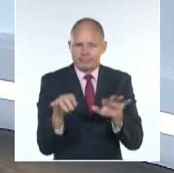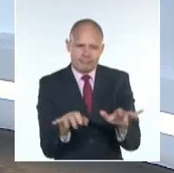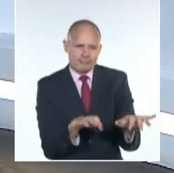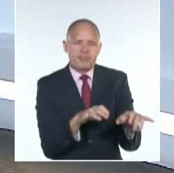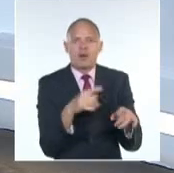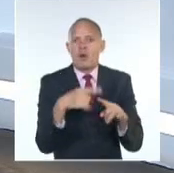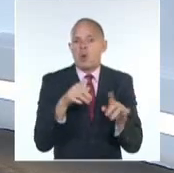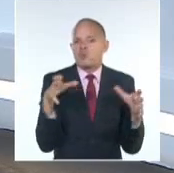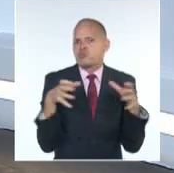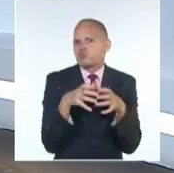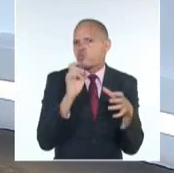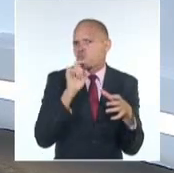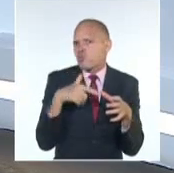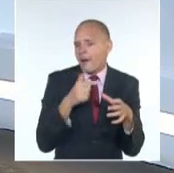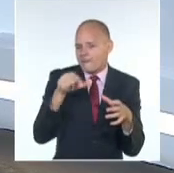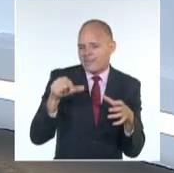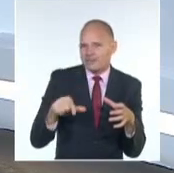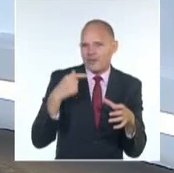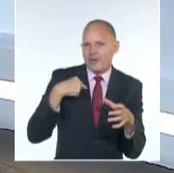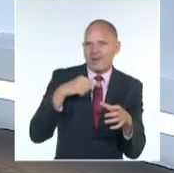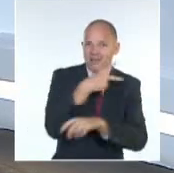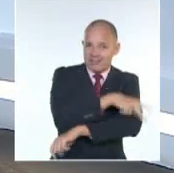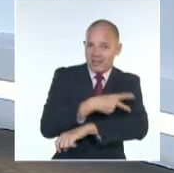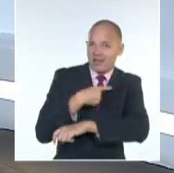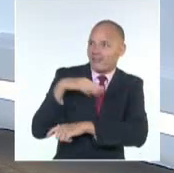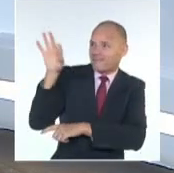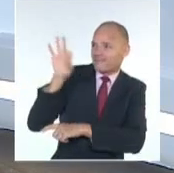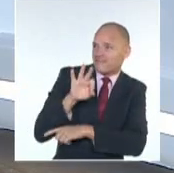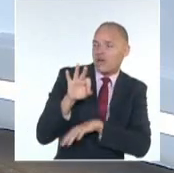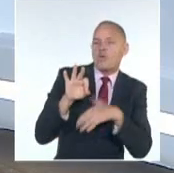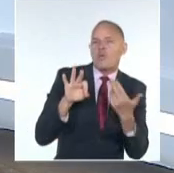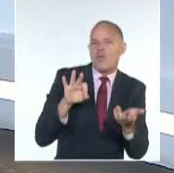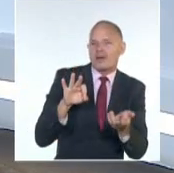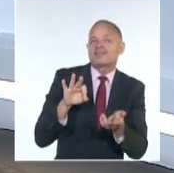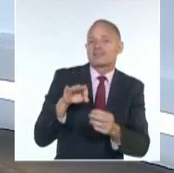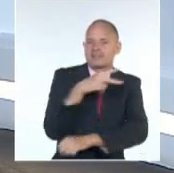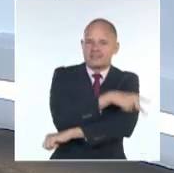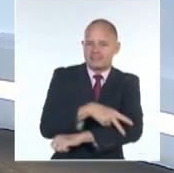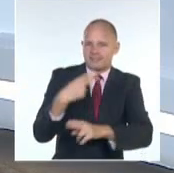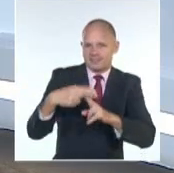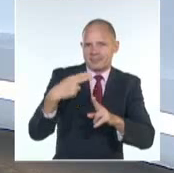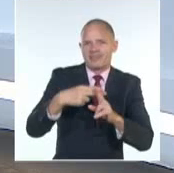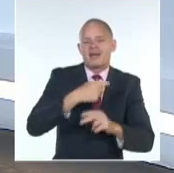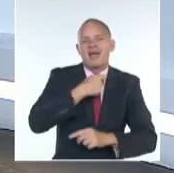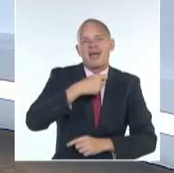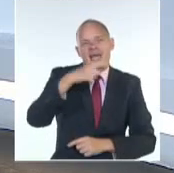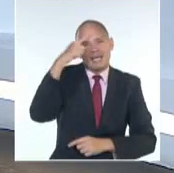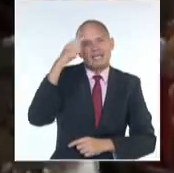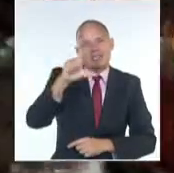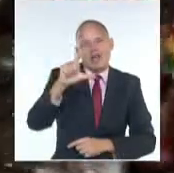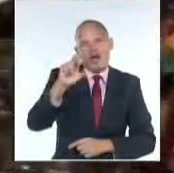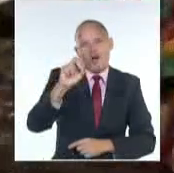diversidad de orígenes y expresiones artísticas que confluyen en la cultura cubana. Compartimos el reporte.